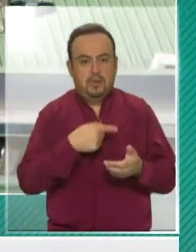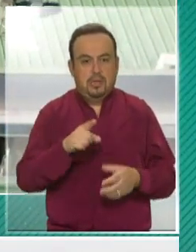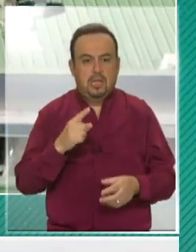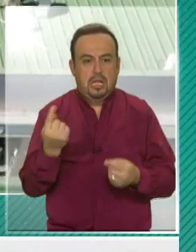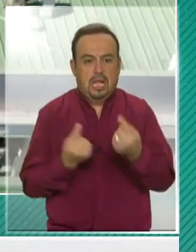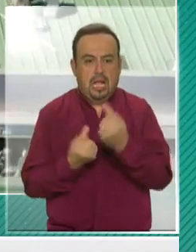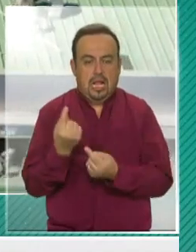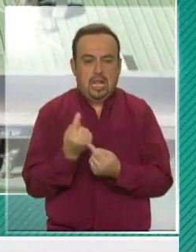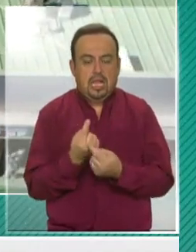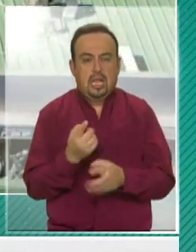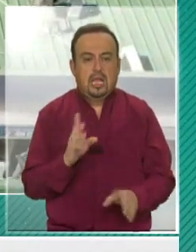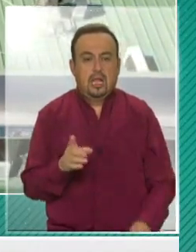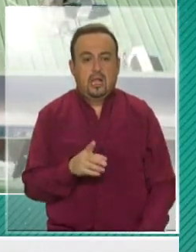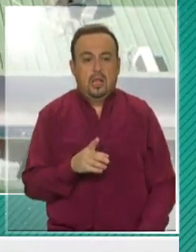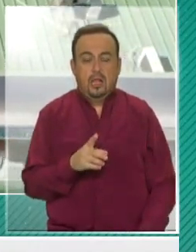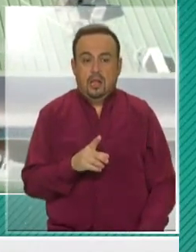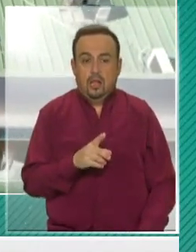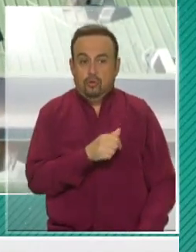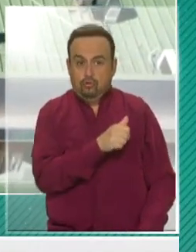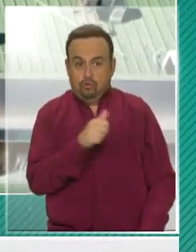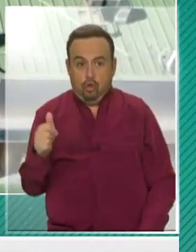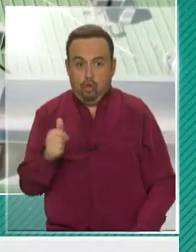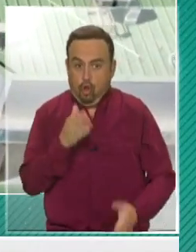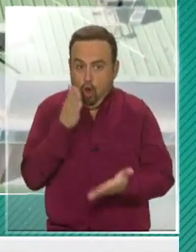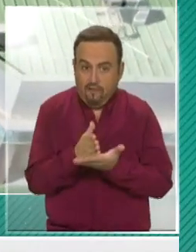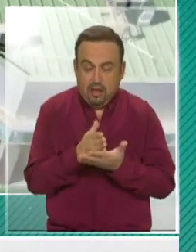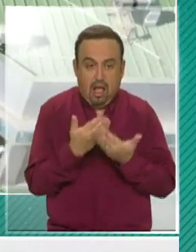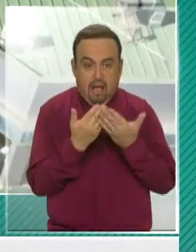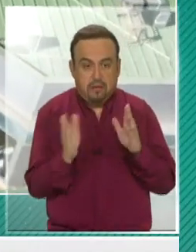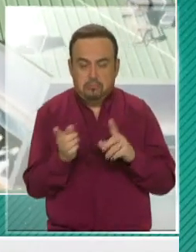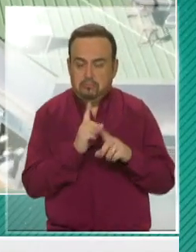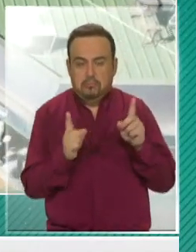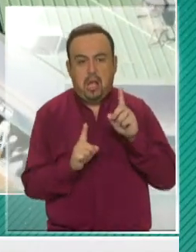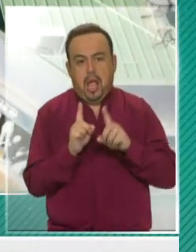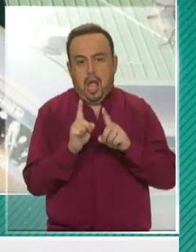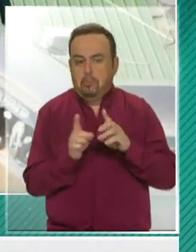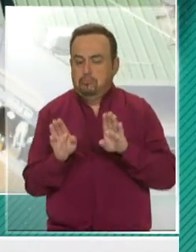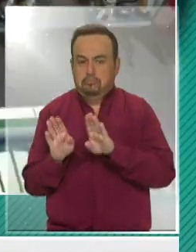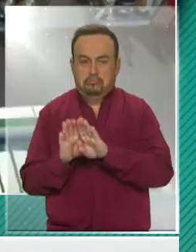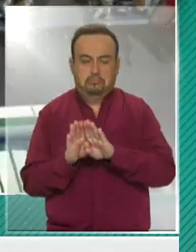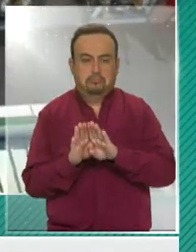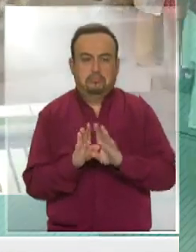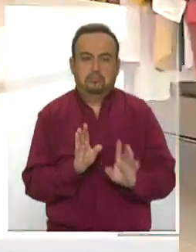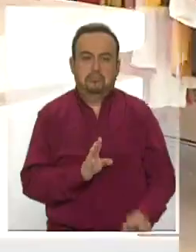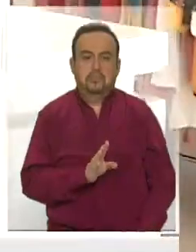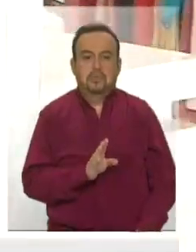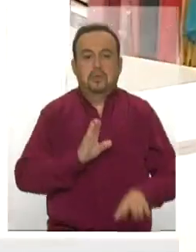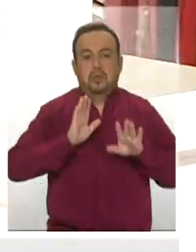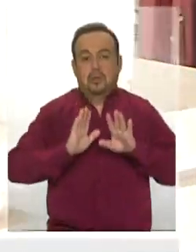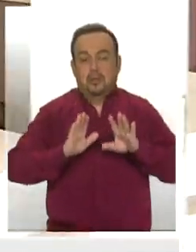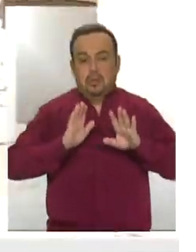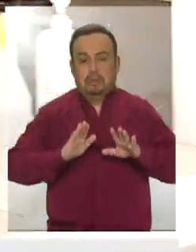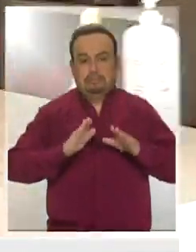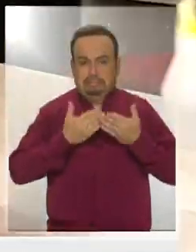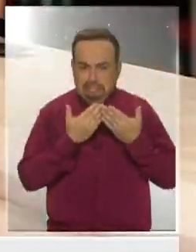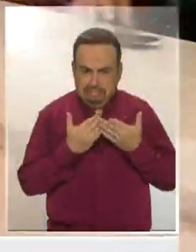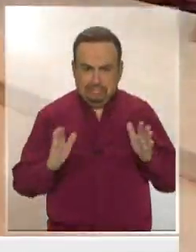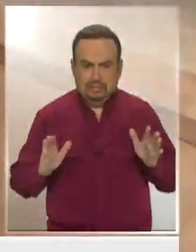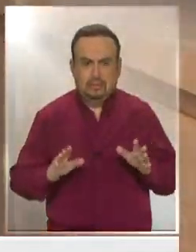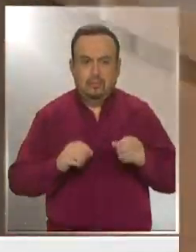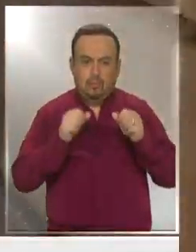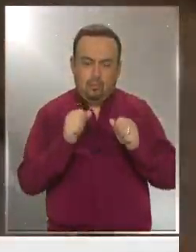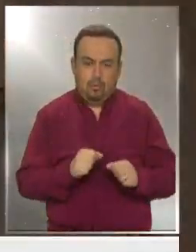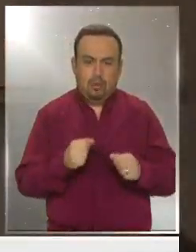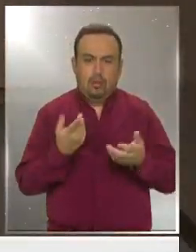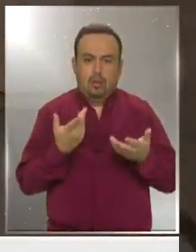clientes. No tenían la obligación todos de abrir sus puertas, pero la mayoría, la verdad, es que estaba esperando esta oportunidad para poder